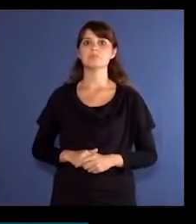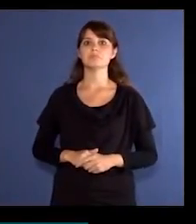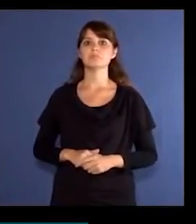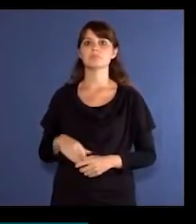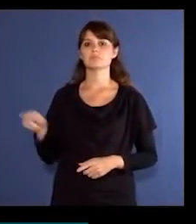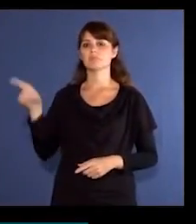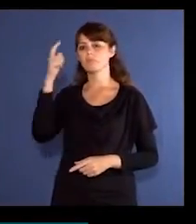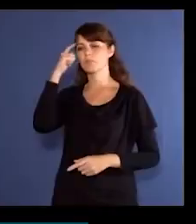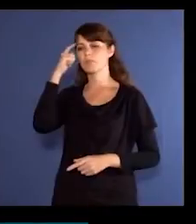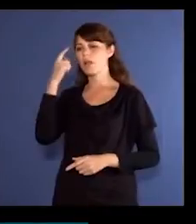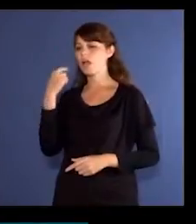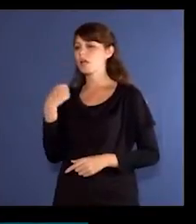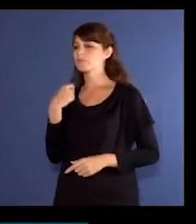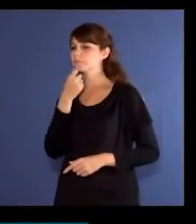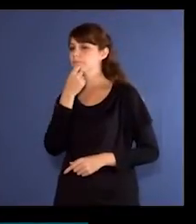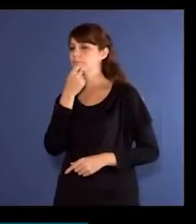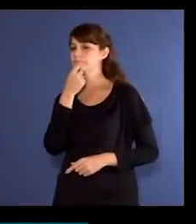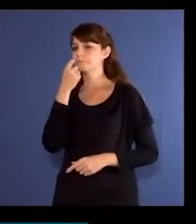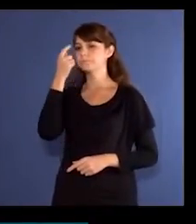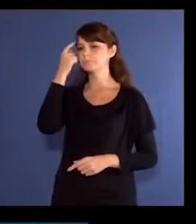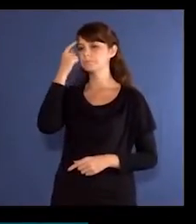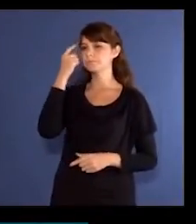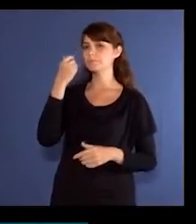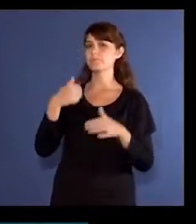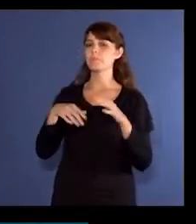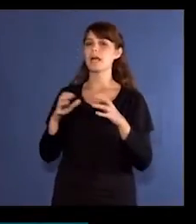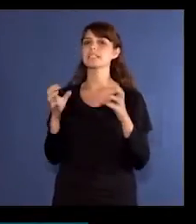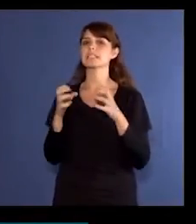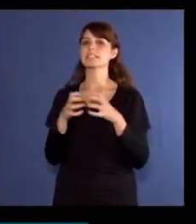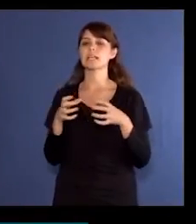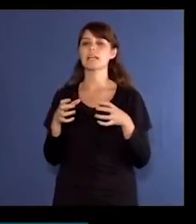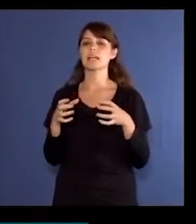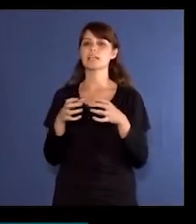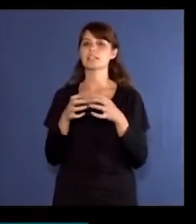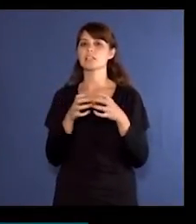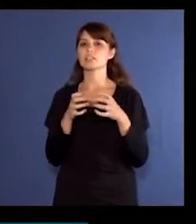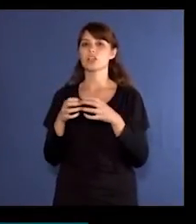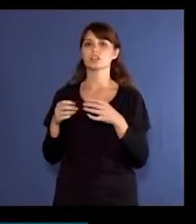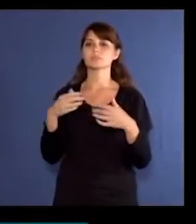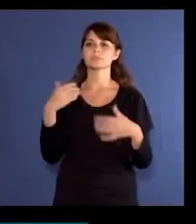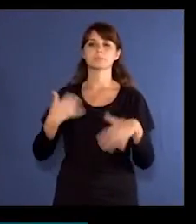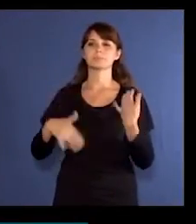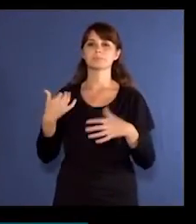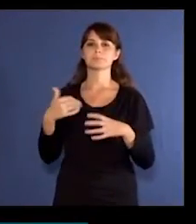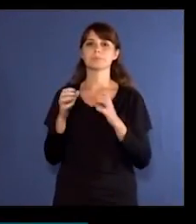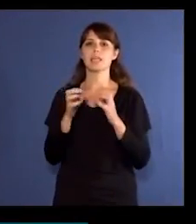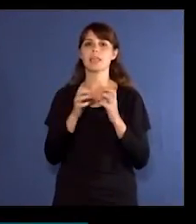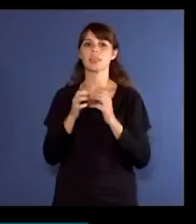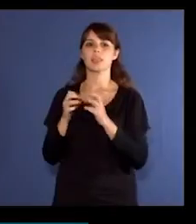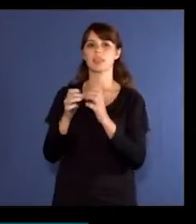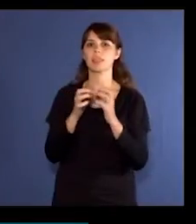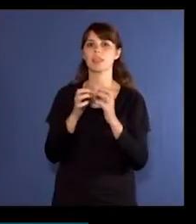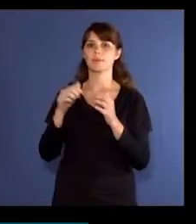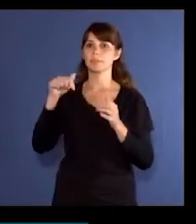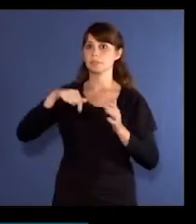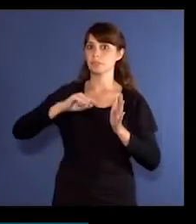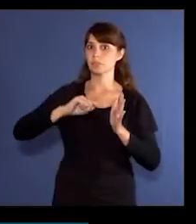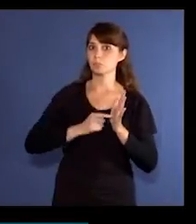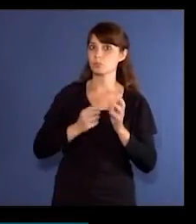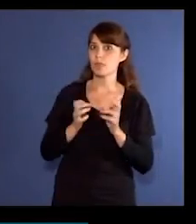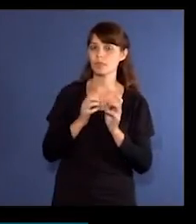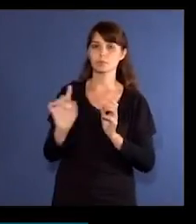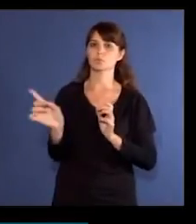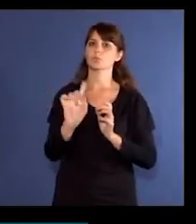las ínfulas triunfalistas que presentan no son tales, prefieren pasar la sesión más rápidamente y no abrir un debate sobre este punto, porque es